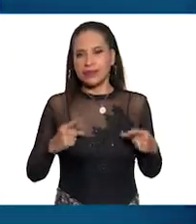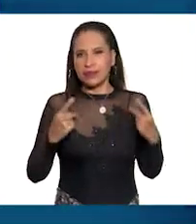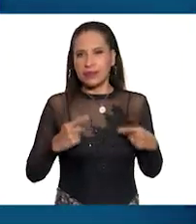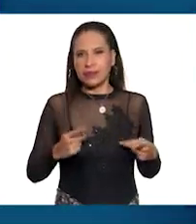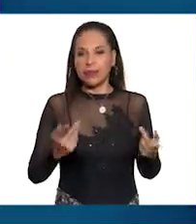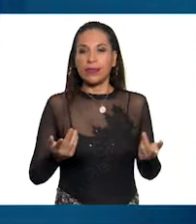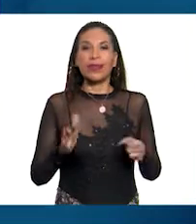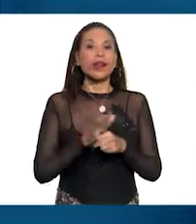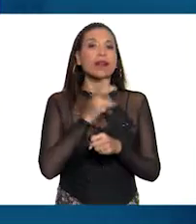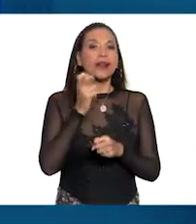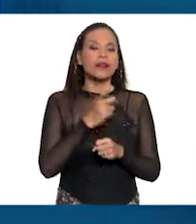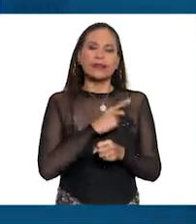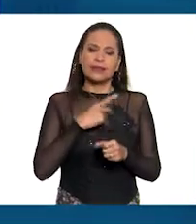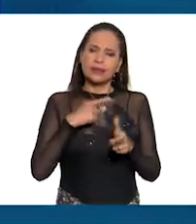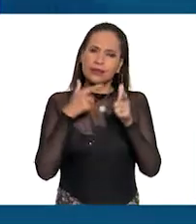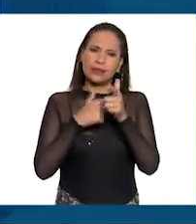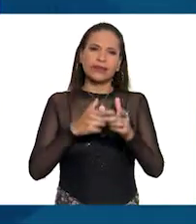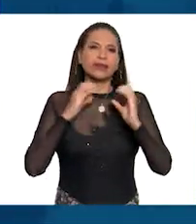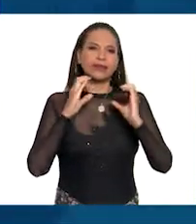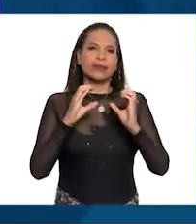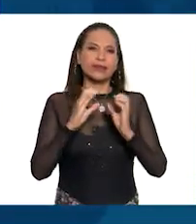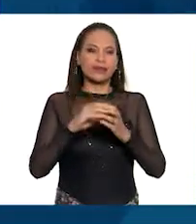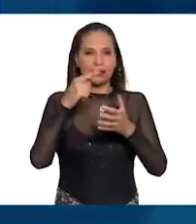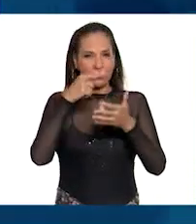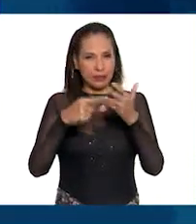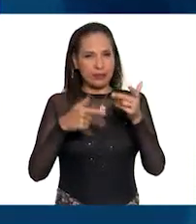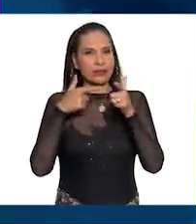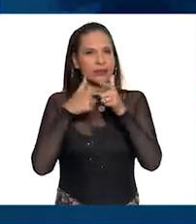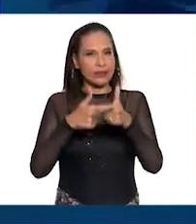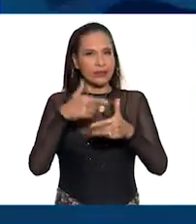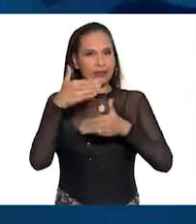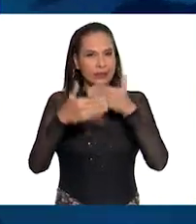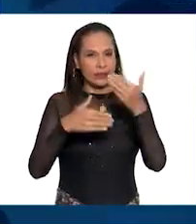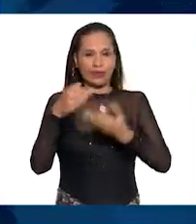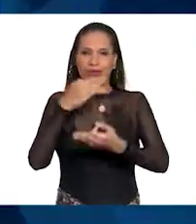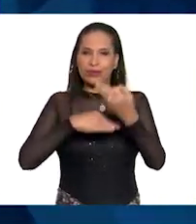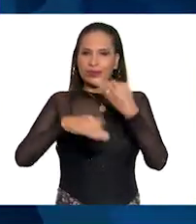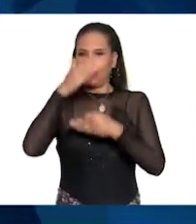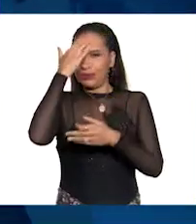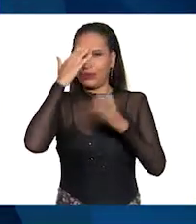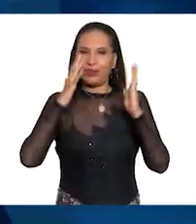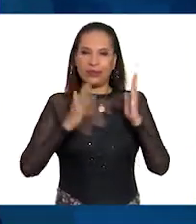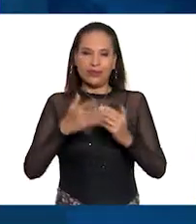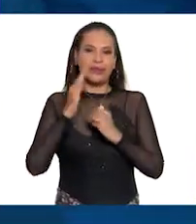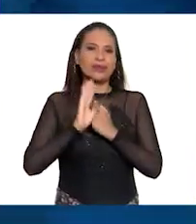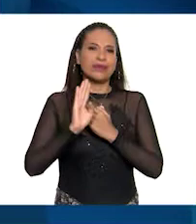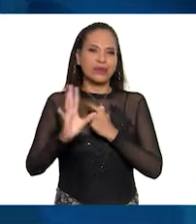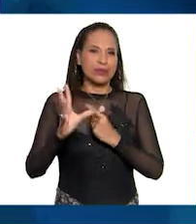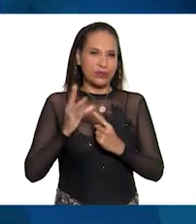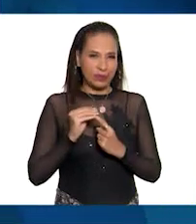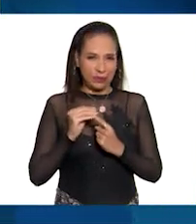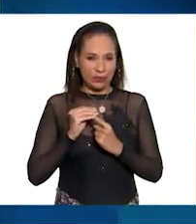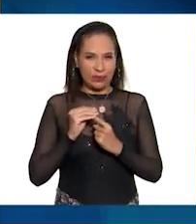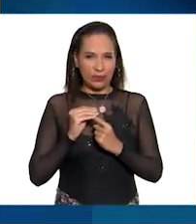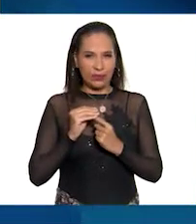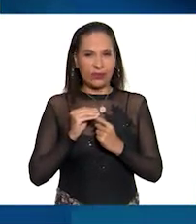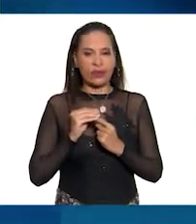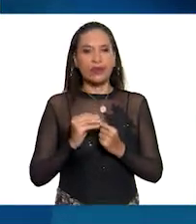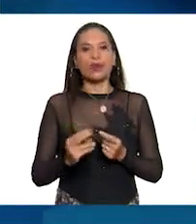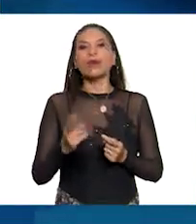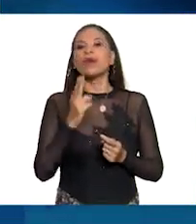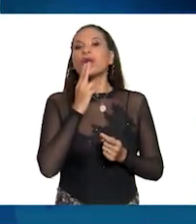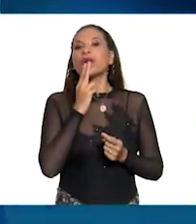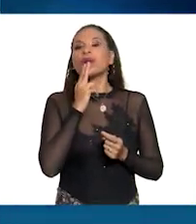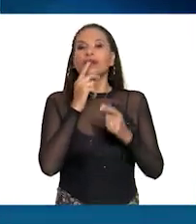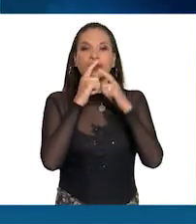personas. Por eso hay que continuar cuidándonos siguiendo las buenas prácticas que ya todos conocemos para evitar contagiarnos.